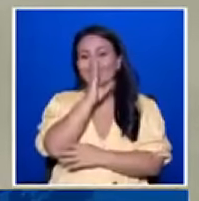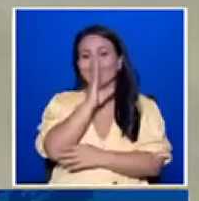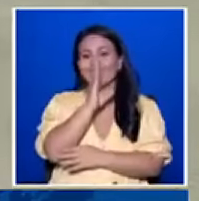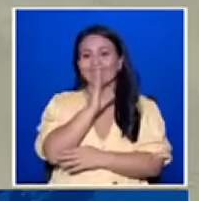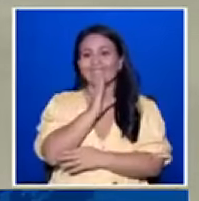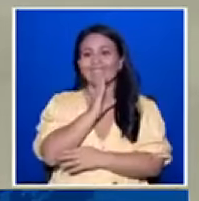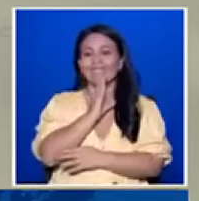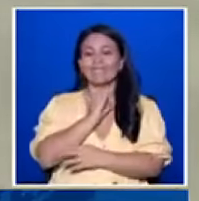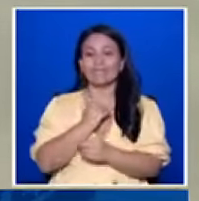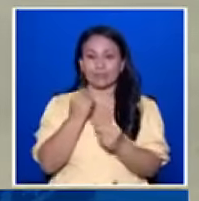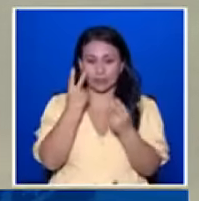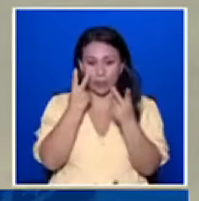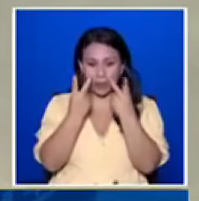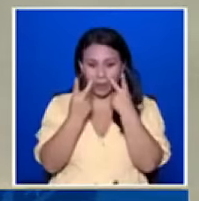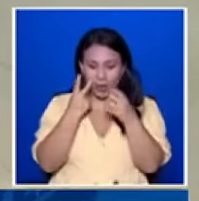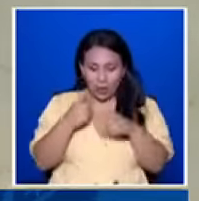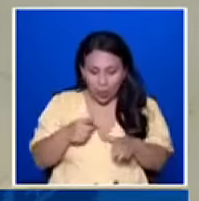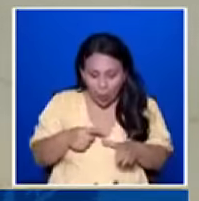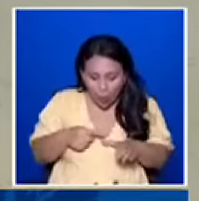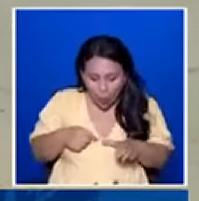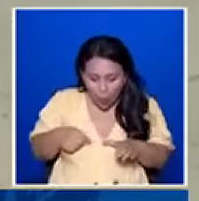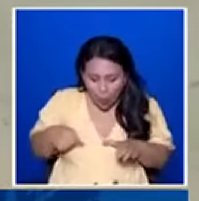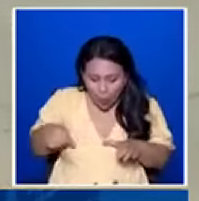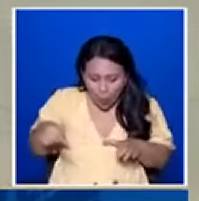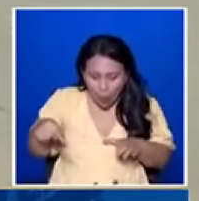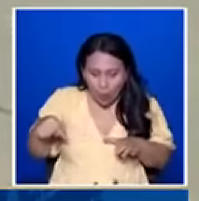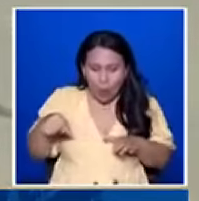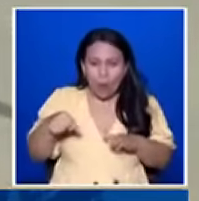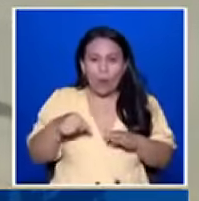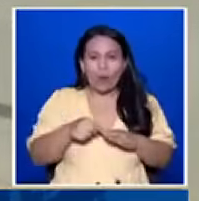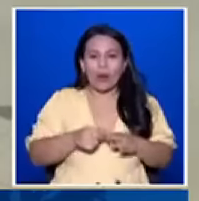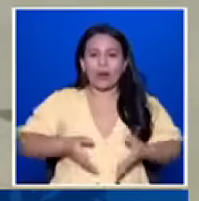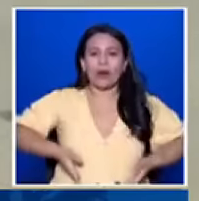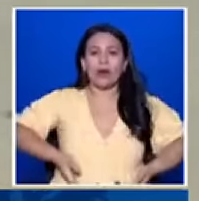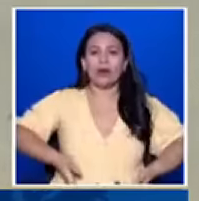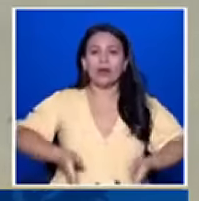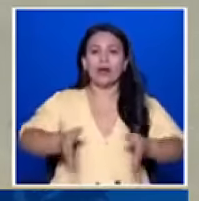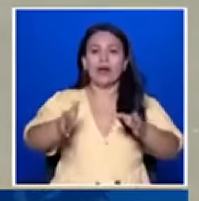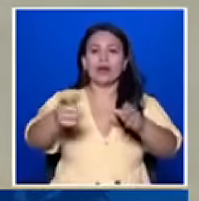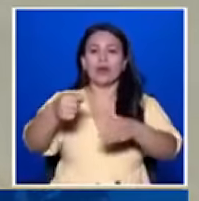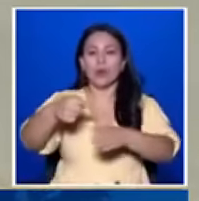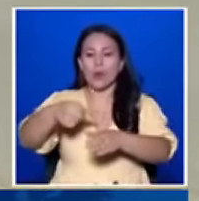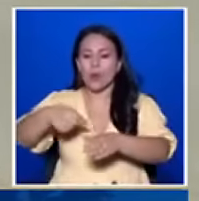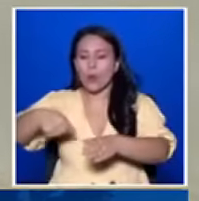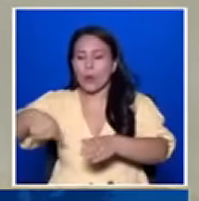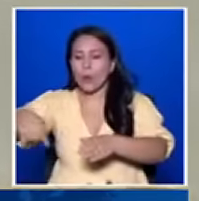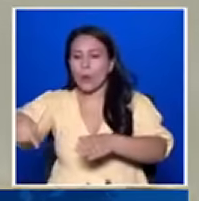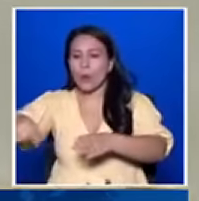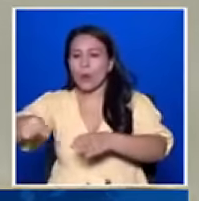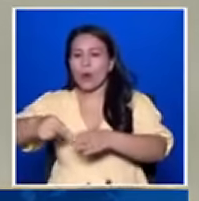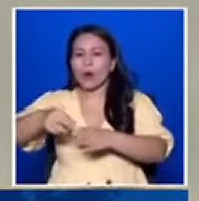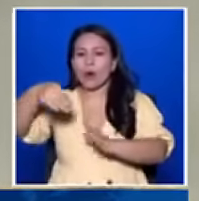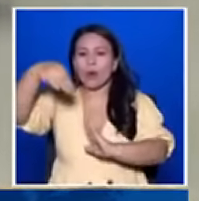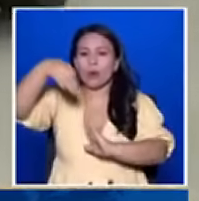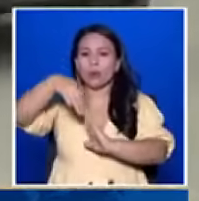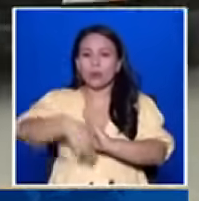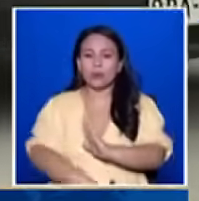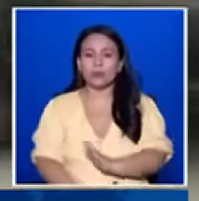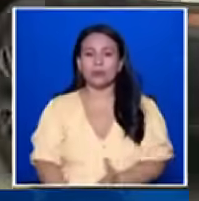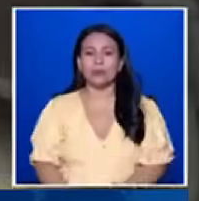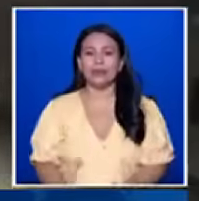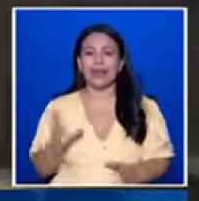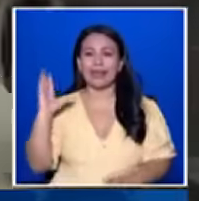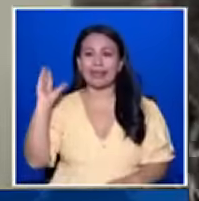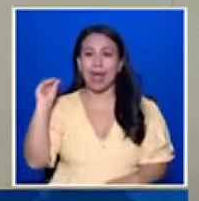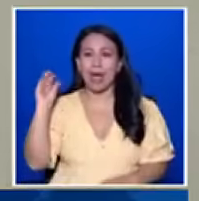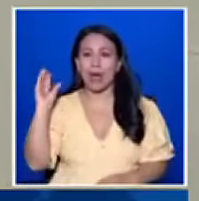Vean ustedes, por ejemplo, los huecos aquí en la vía. Vea cómo, por ejemplo, se hunde ahí en esa parte el vehículo que está pasando, el vehículo